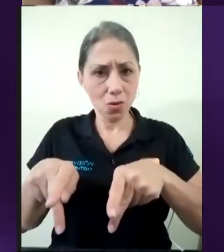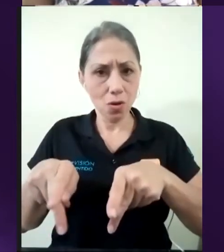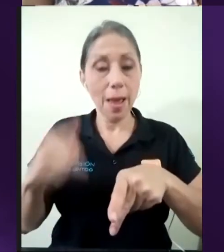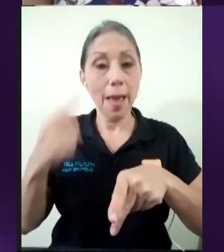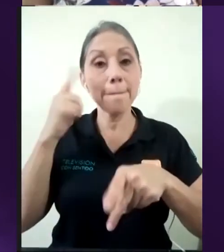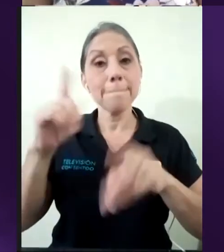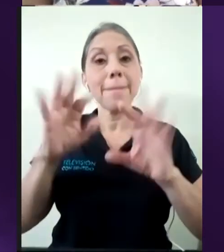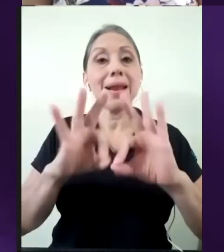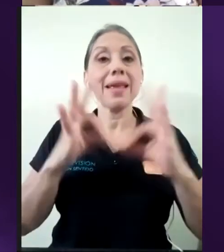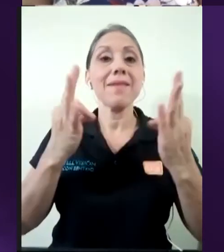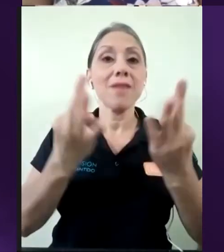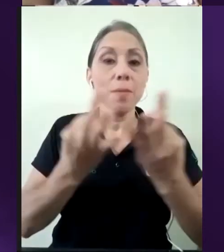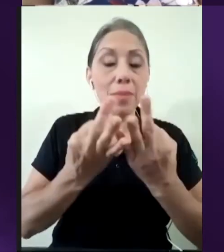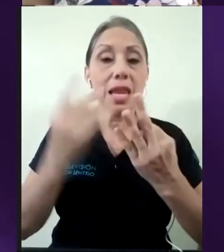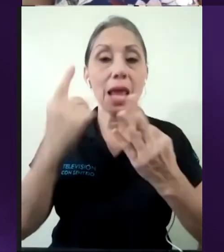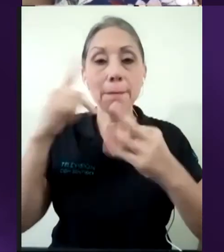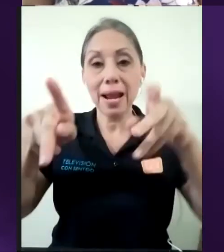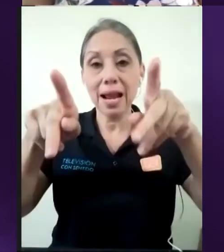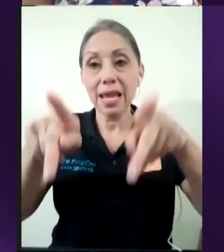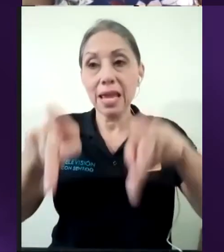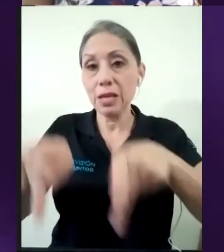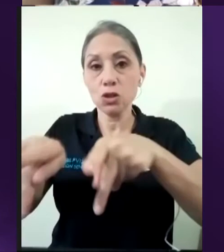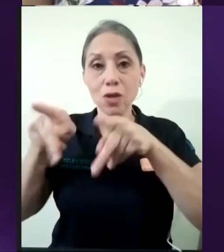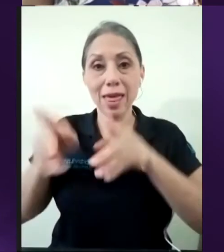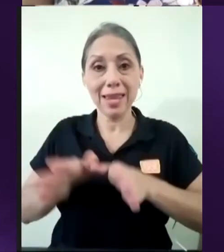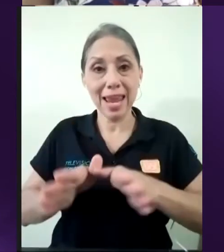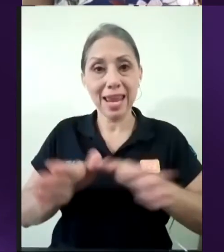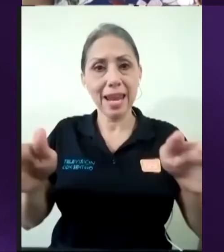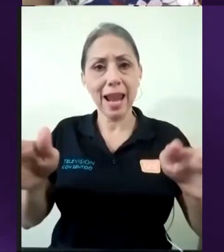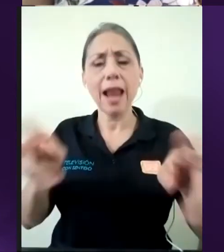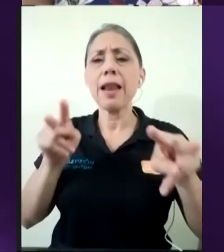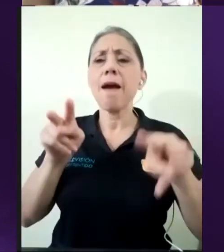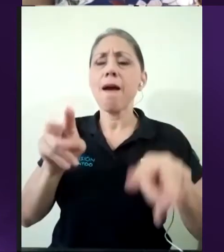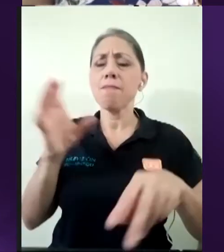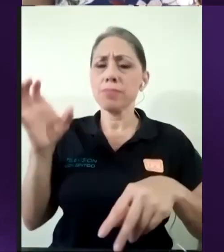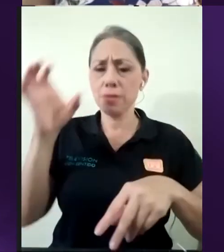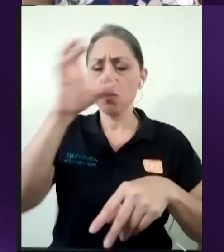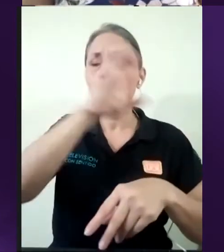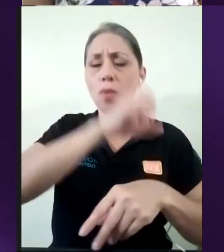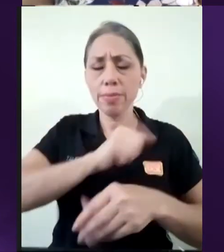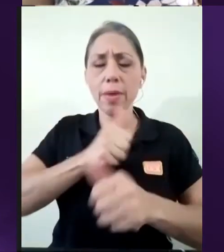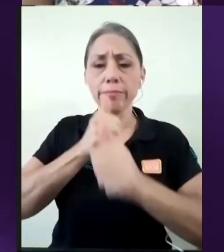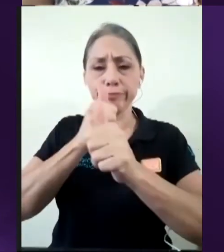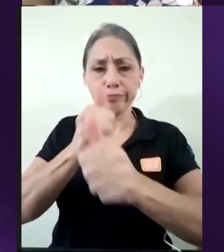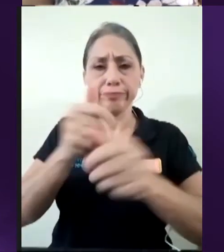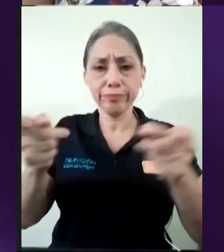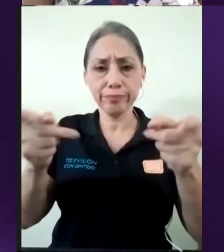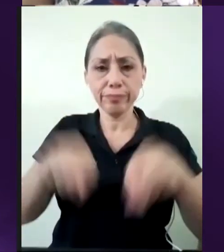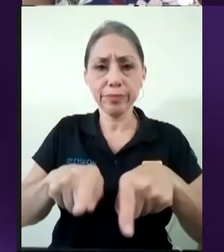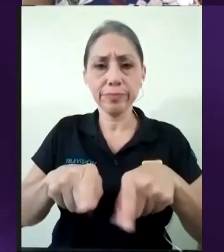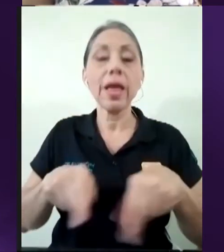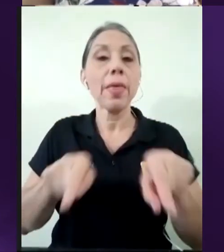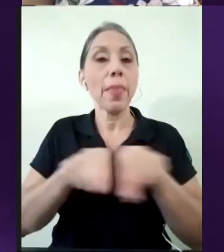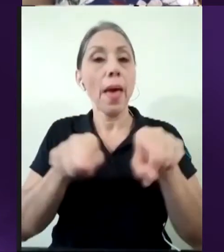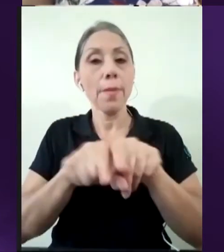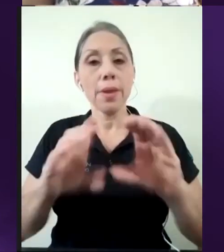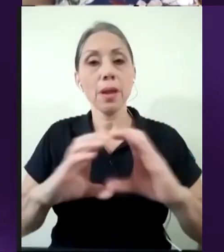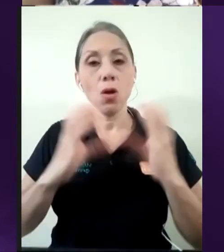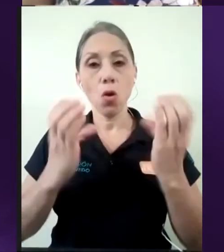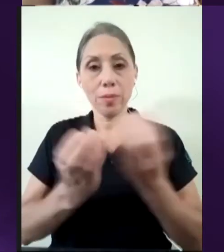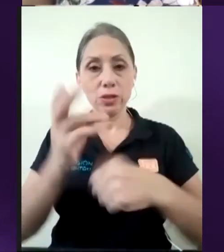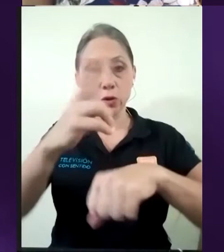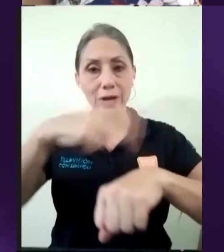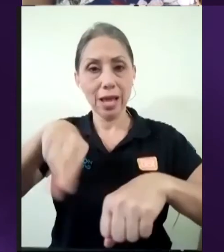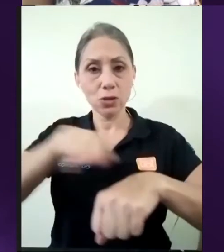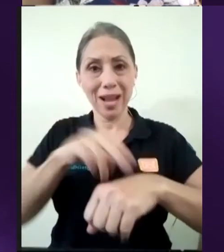la ciudadanía en general. De estos lineamientos, y dentro de la Comisión Nacional de Emergencia existen